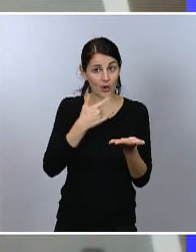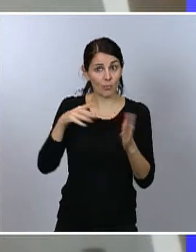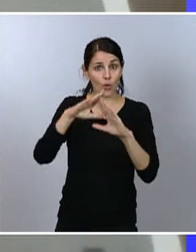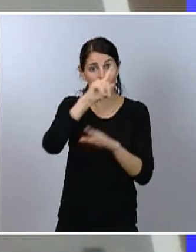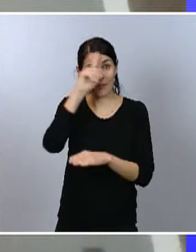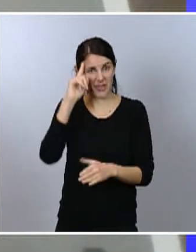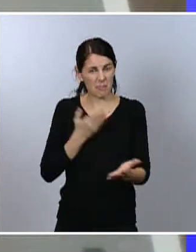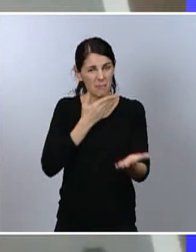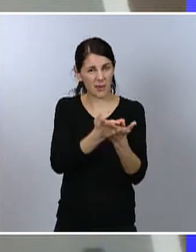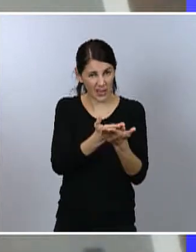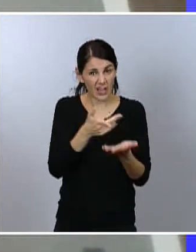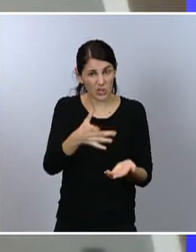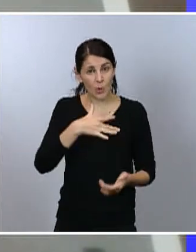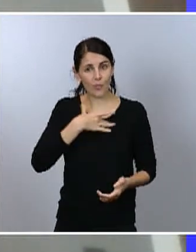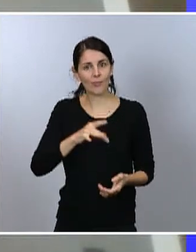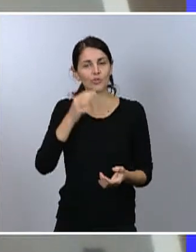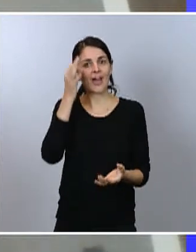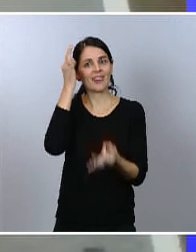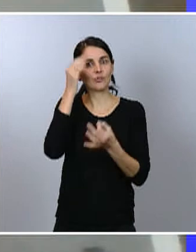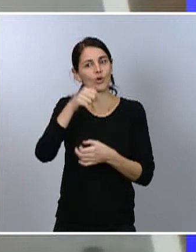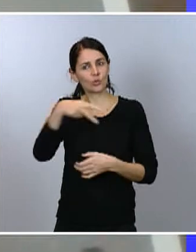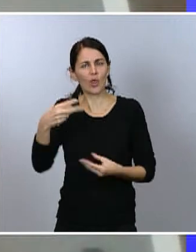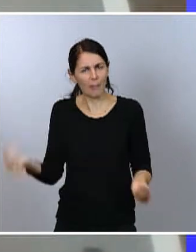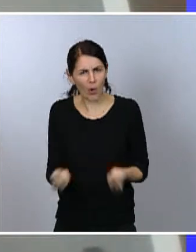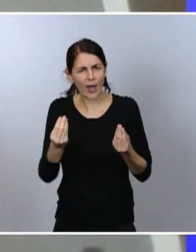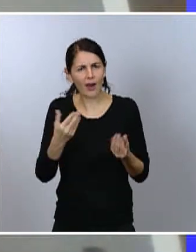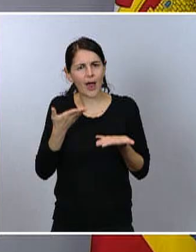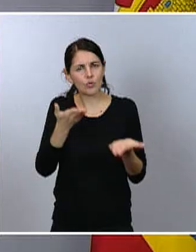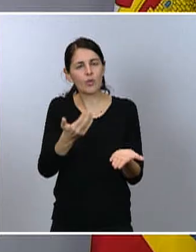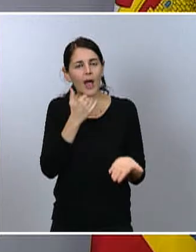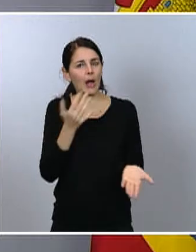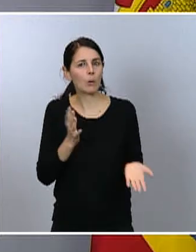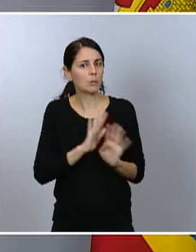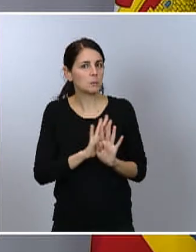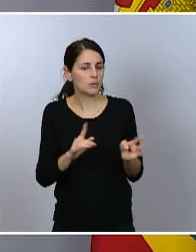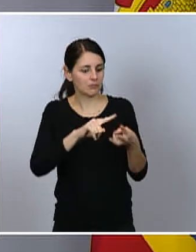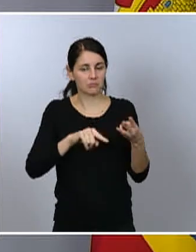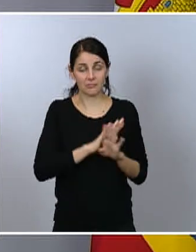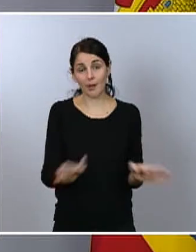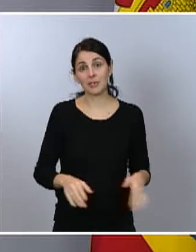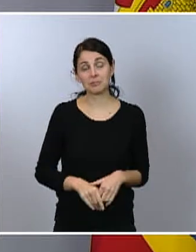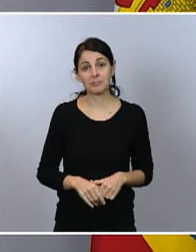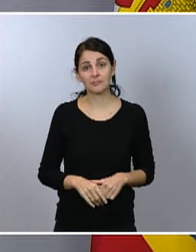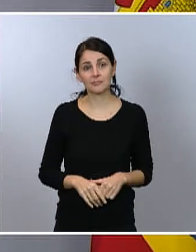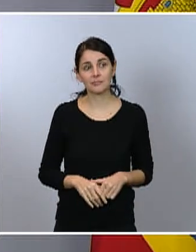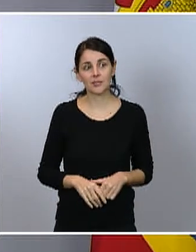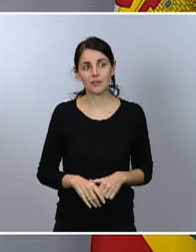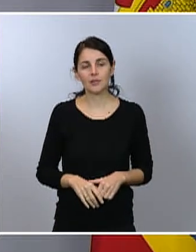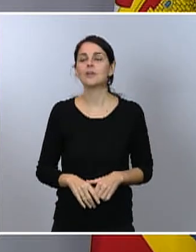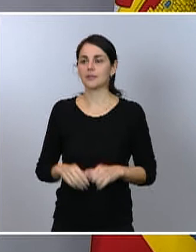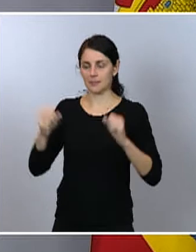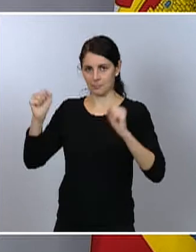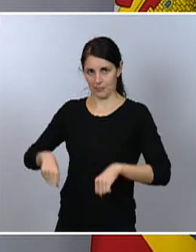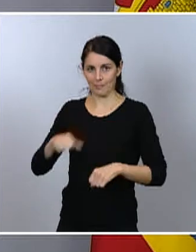marca que sabemos ahora? Eso es todo. Gracias. Vale, pues si le parece voy a responder a las dos primeras y